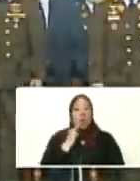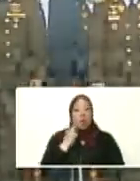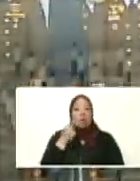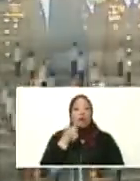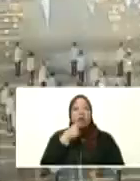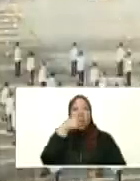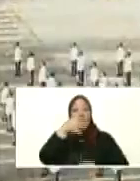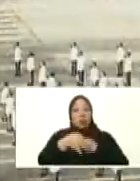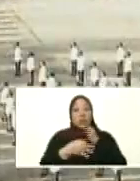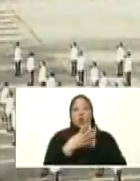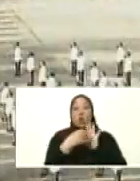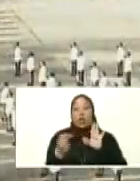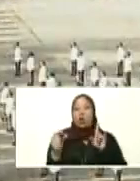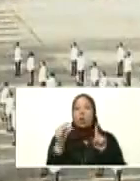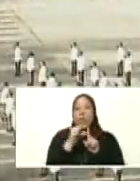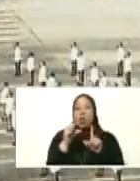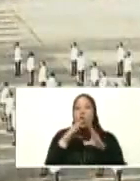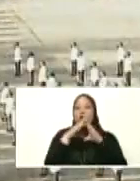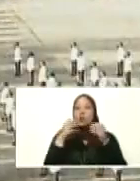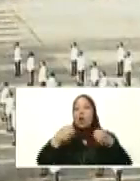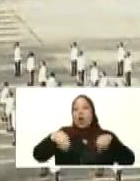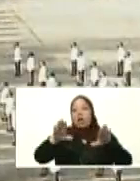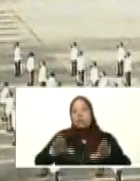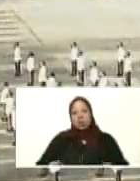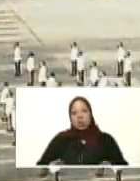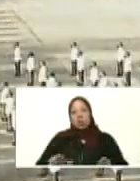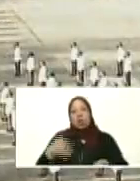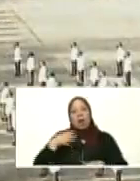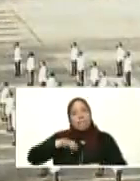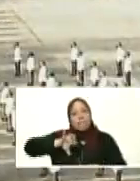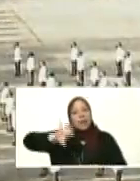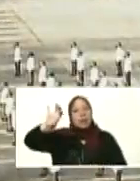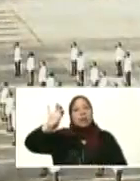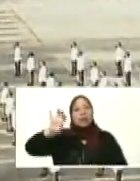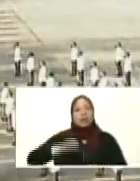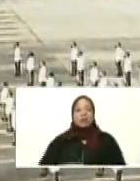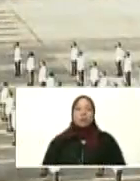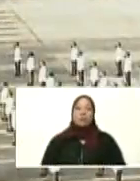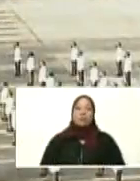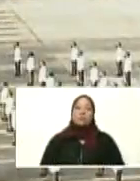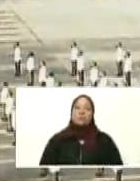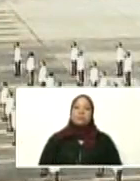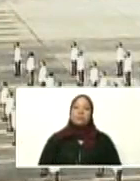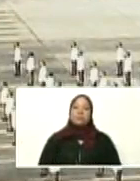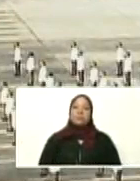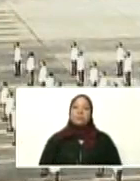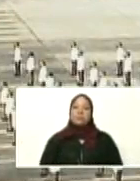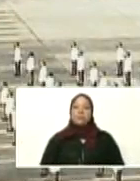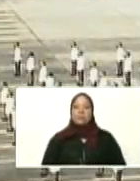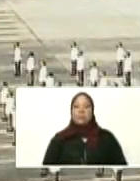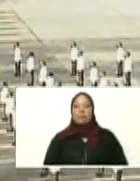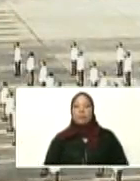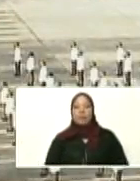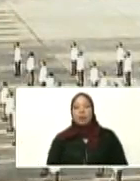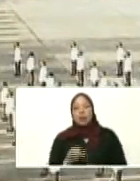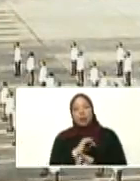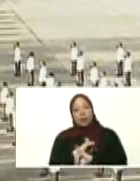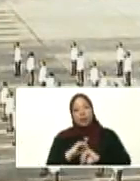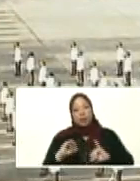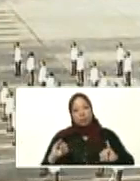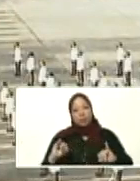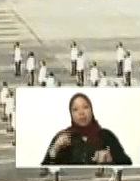Simón Bolívar, quien abandona todo por ser útil a su patria, no pierde nada. De haber concluido el